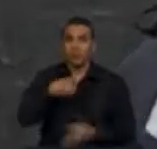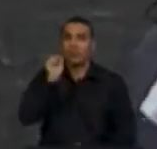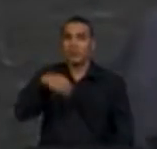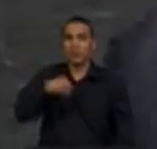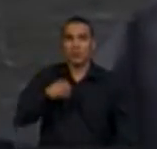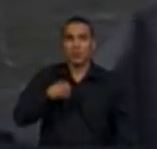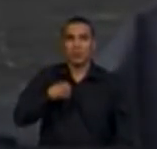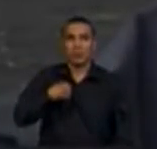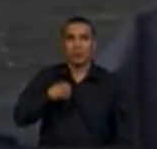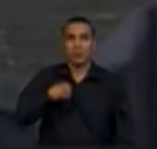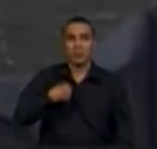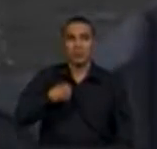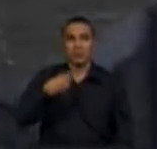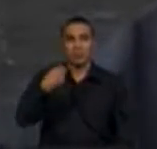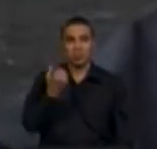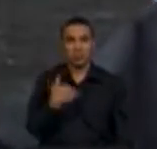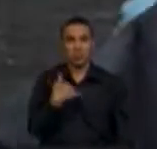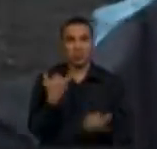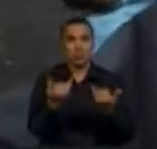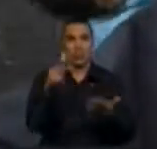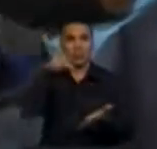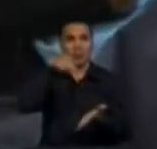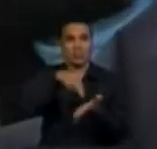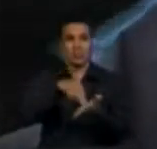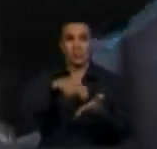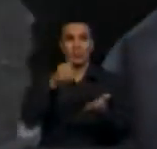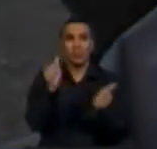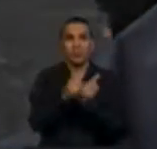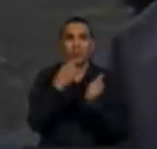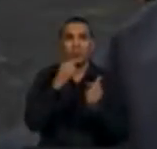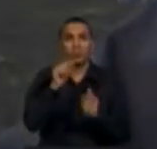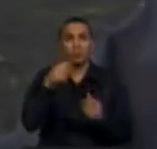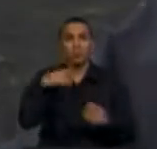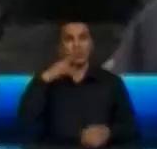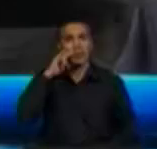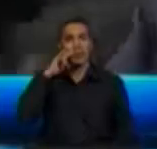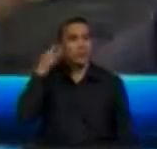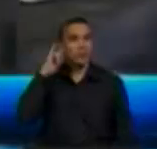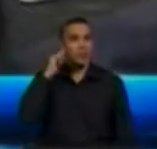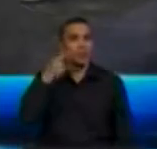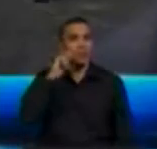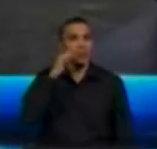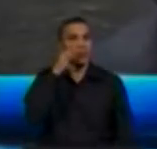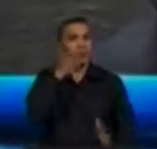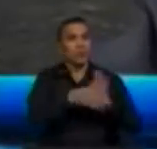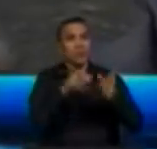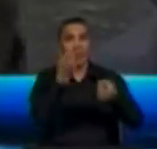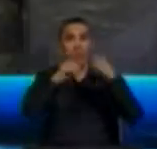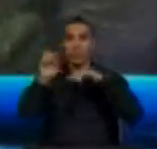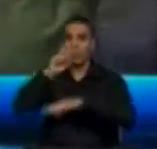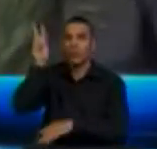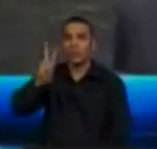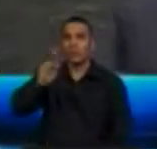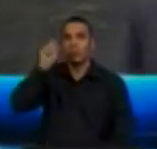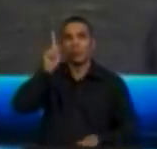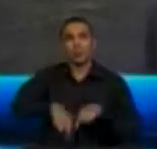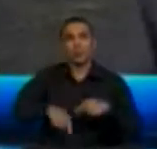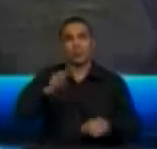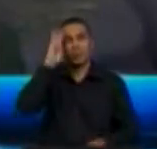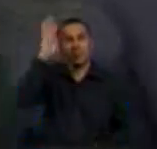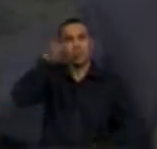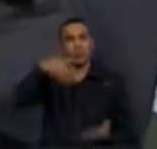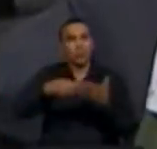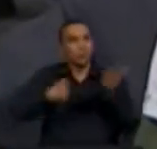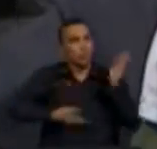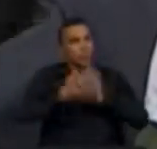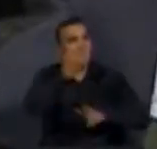tengo. Y estoy parada por la carta andina de la niña, que es menor de edad. Y regresar a Venezuela, ni qué bueno, pues imagínate, todo lo que